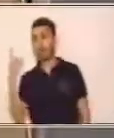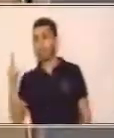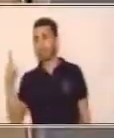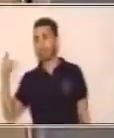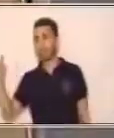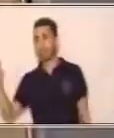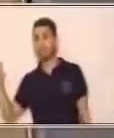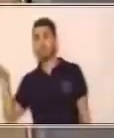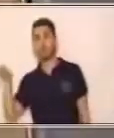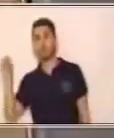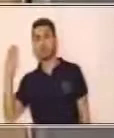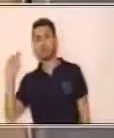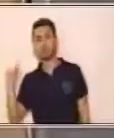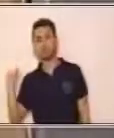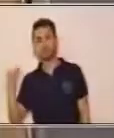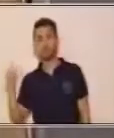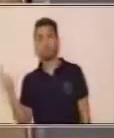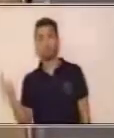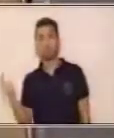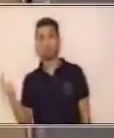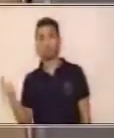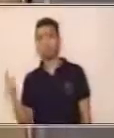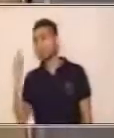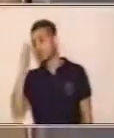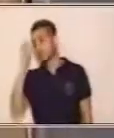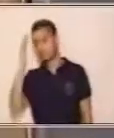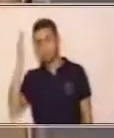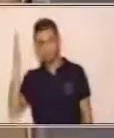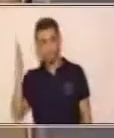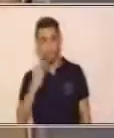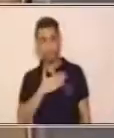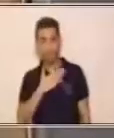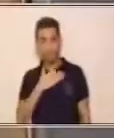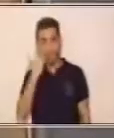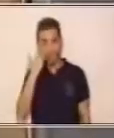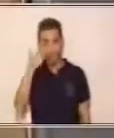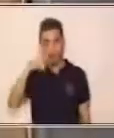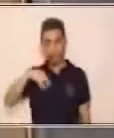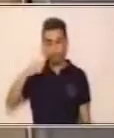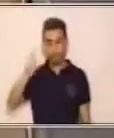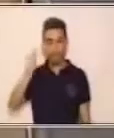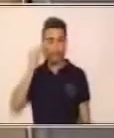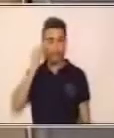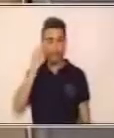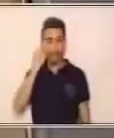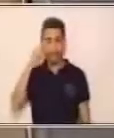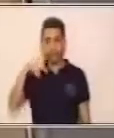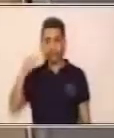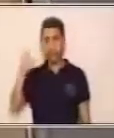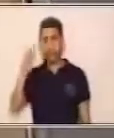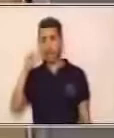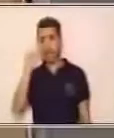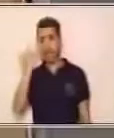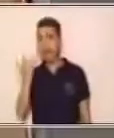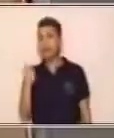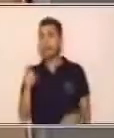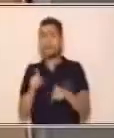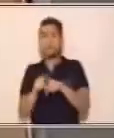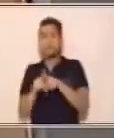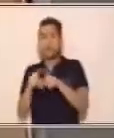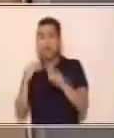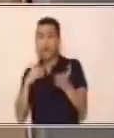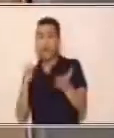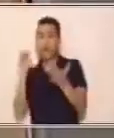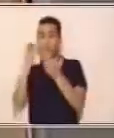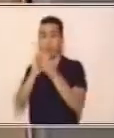los centésimos? Parte imaginaria, lo que habíamos dicho. Entonces es como si yo colocara,